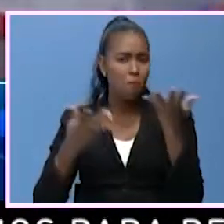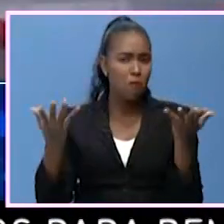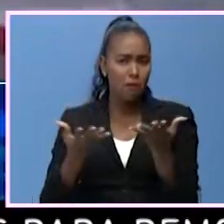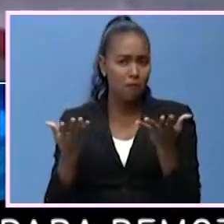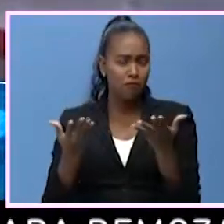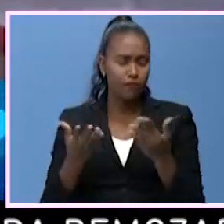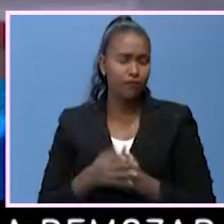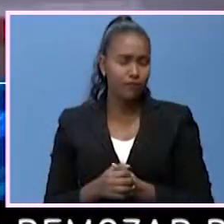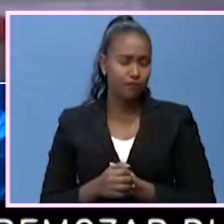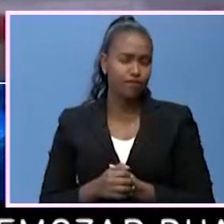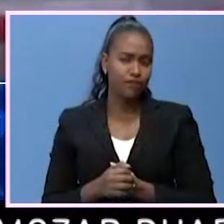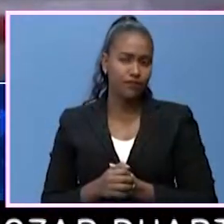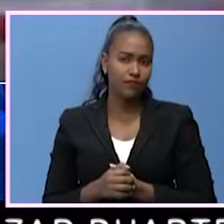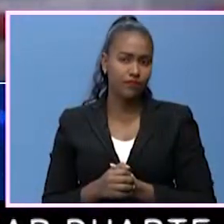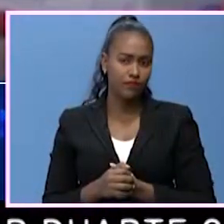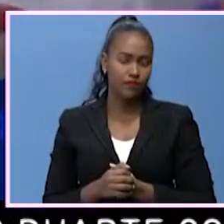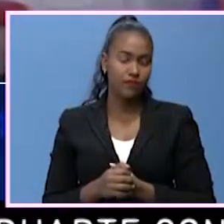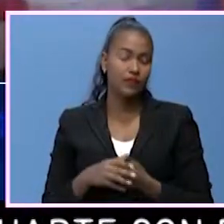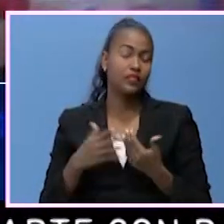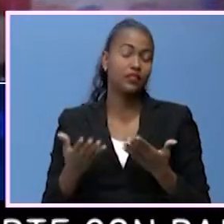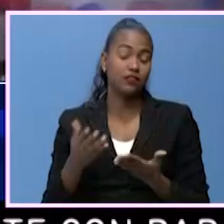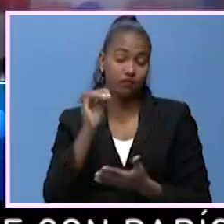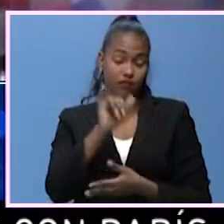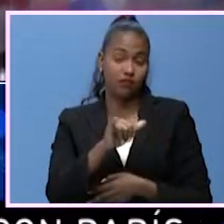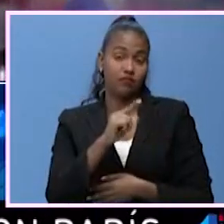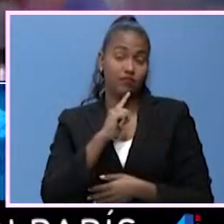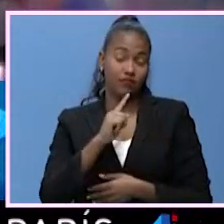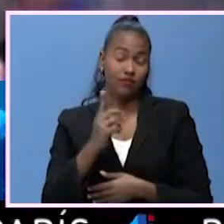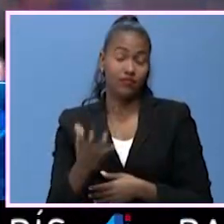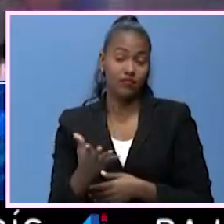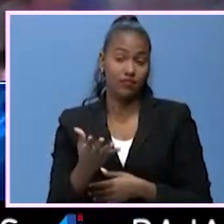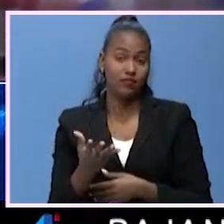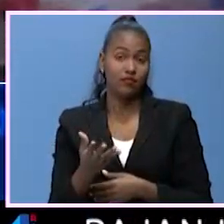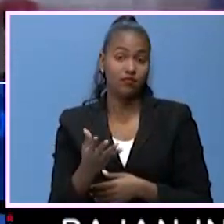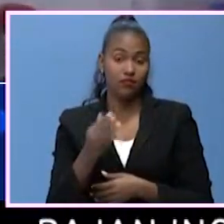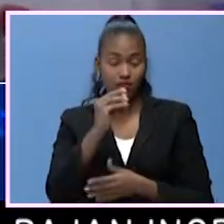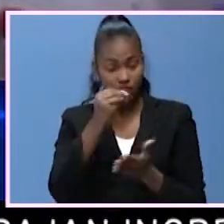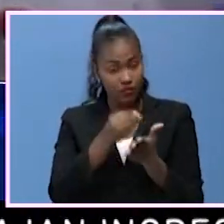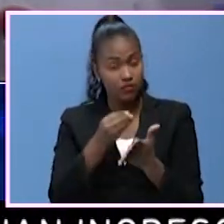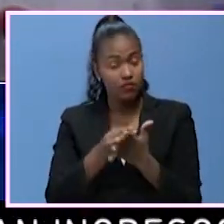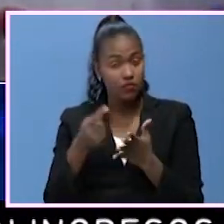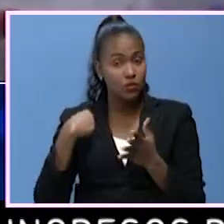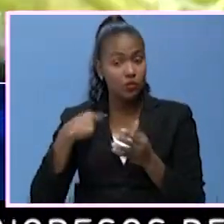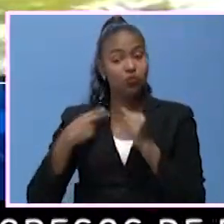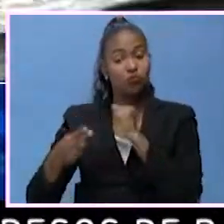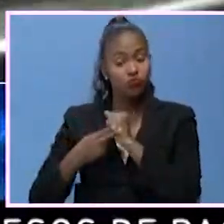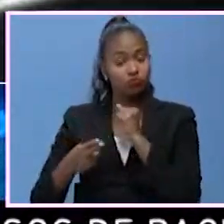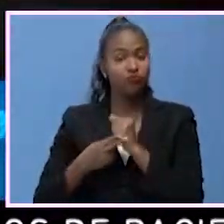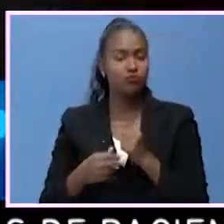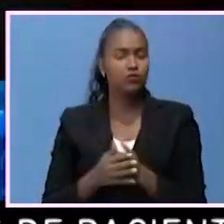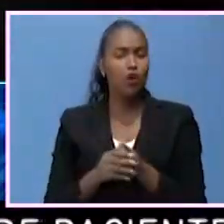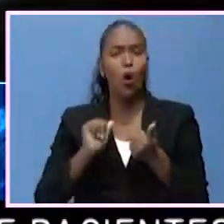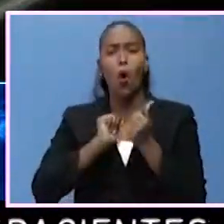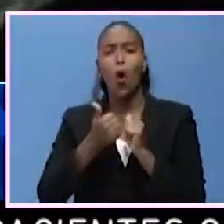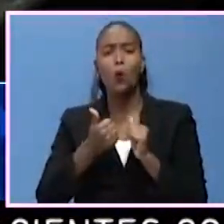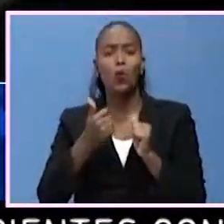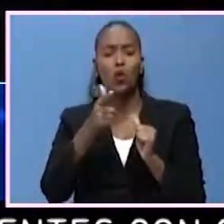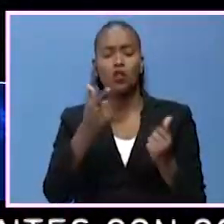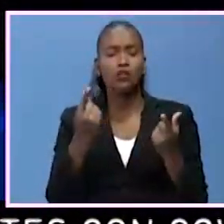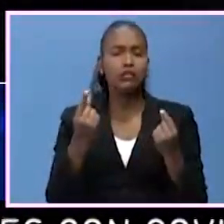No, ahí como le digo, eso es... Dinero en el banco. Nosotros lo guardamos en el banco. ¿Cómo tú te hiciste